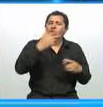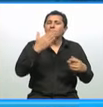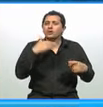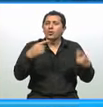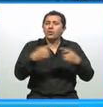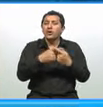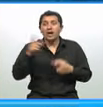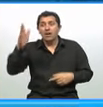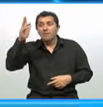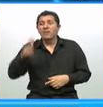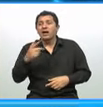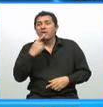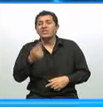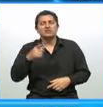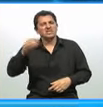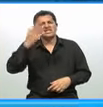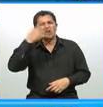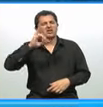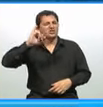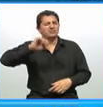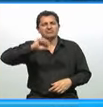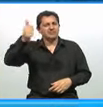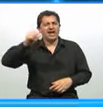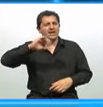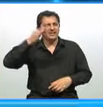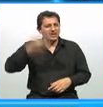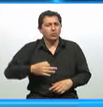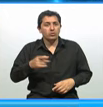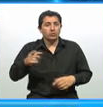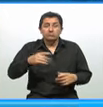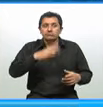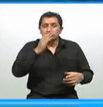salir y dijo, ganamos seguro. ¿Y qué pasó? Le ganaron a Boca la Bombonera.